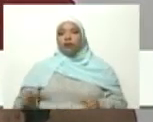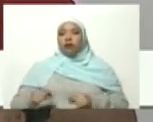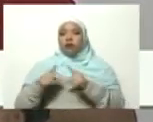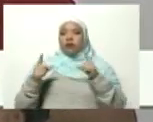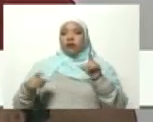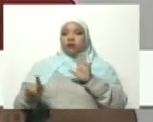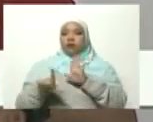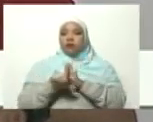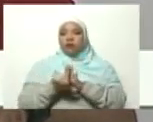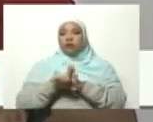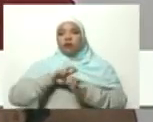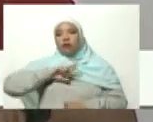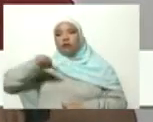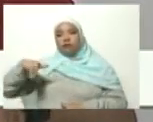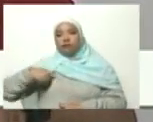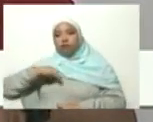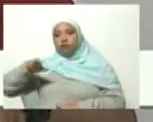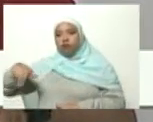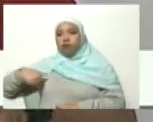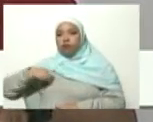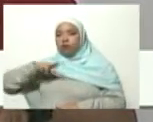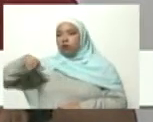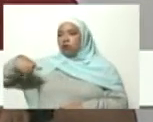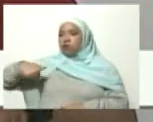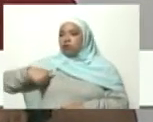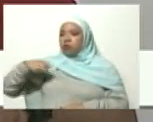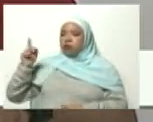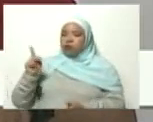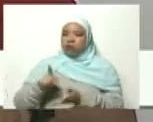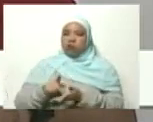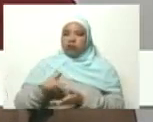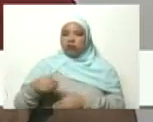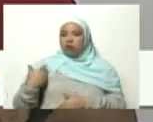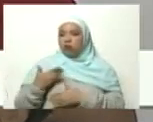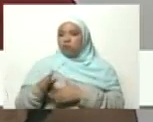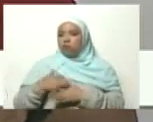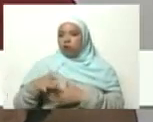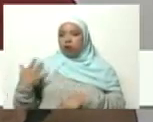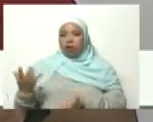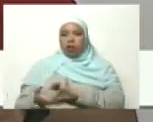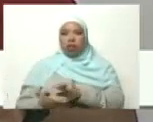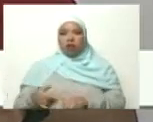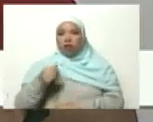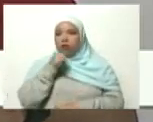ellos, muy poderosos, no pueden venir a imponernos a nosotros lo que ellos crean.